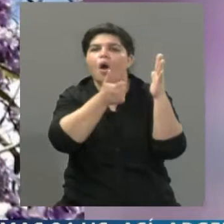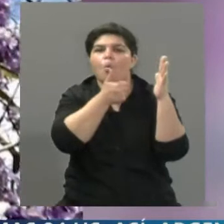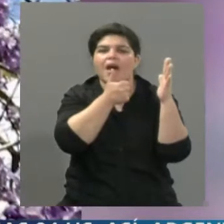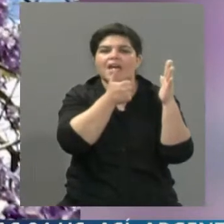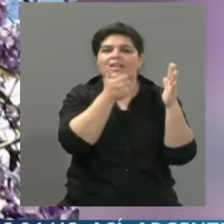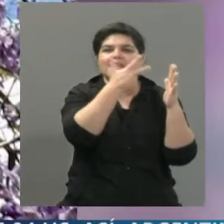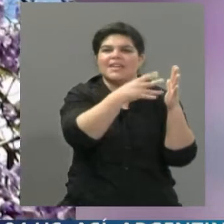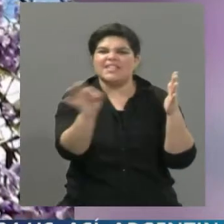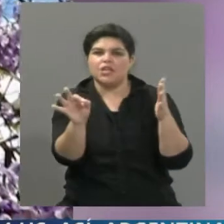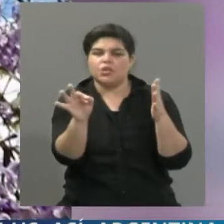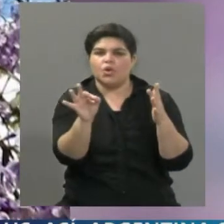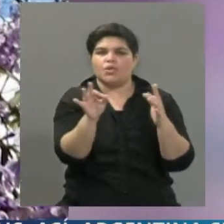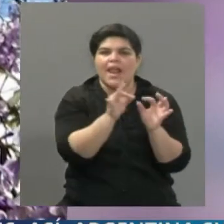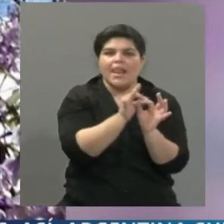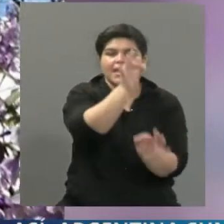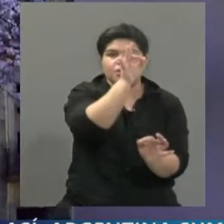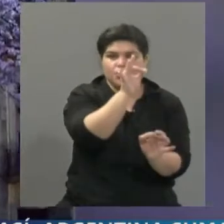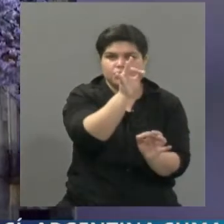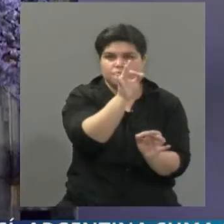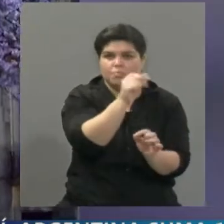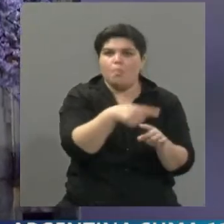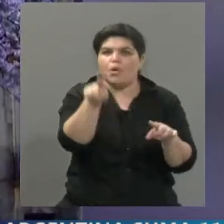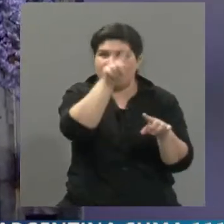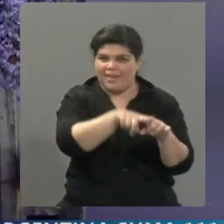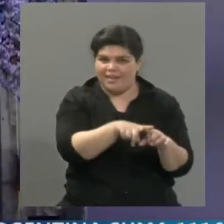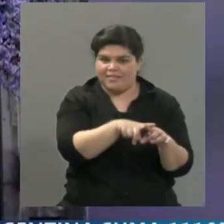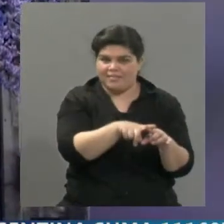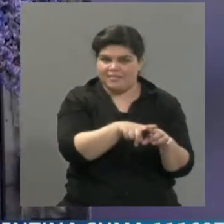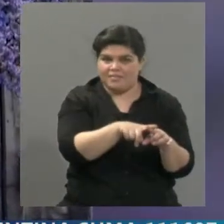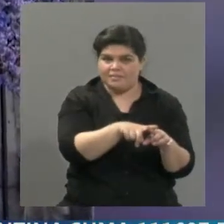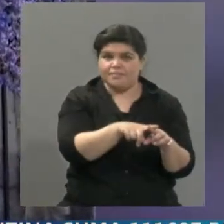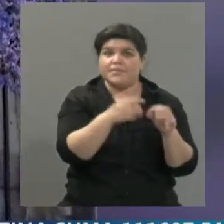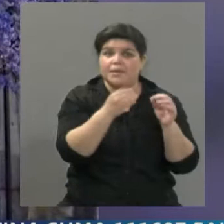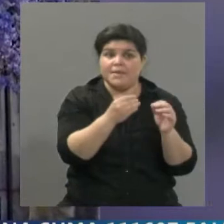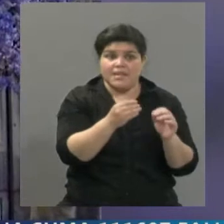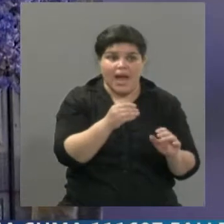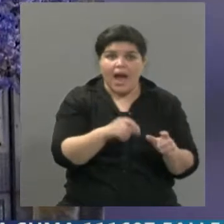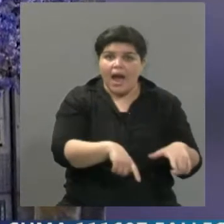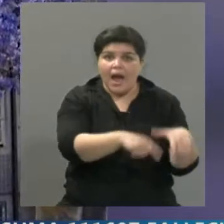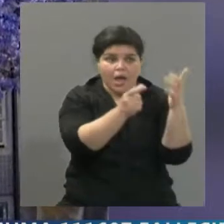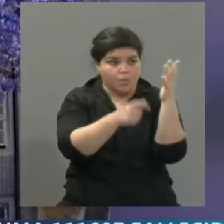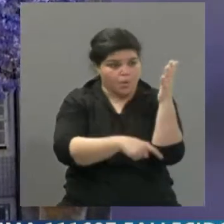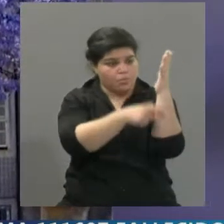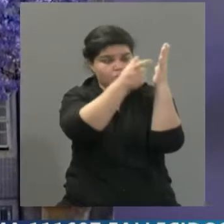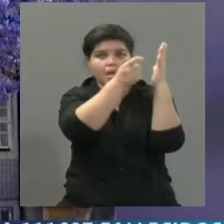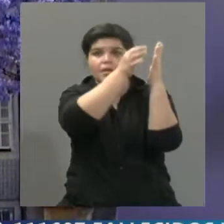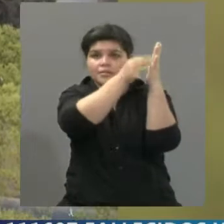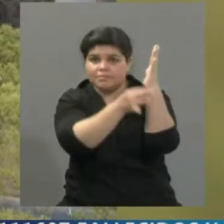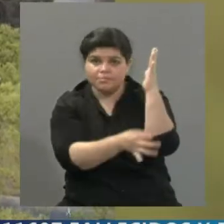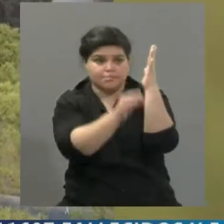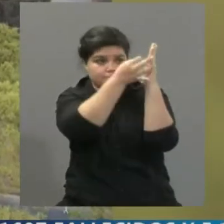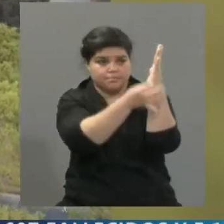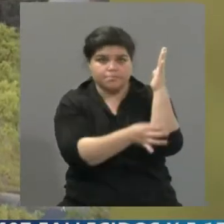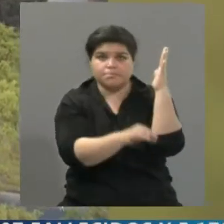Mire, son 300 litros que van a la atmósfera de carbonito. Siempre y cuando haya provisión hídrica, desde luego. Claro, claro.